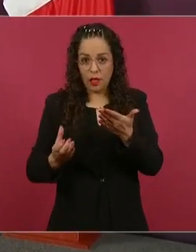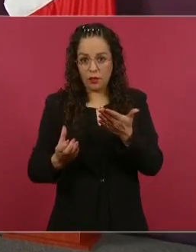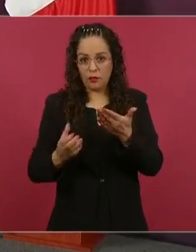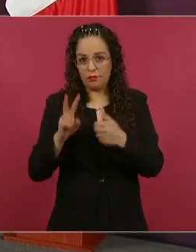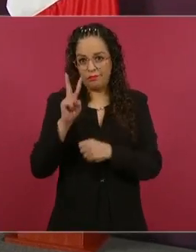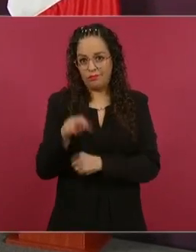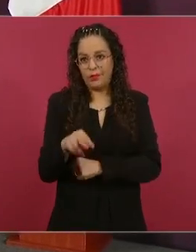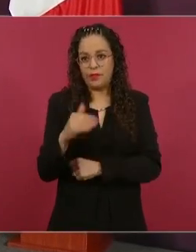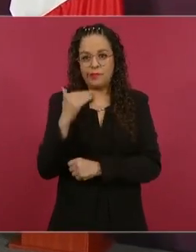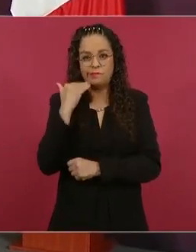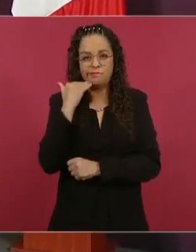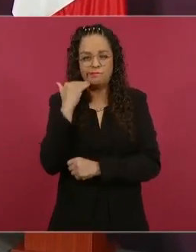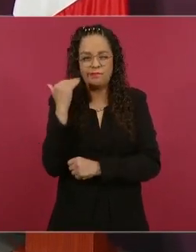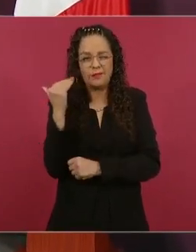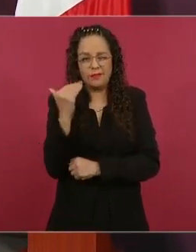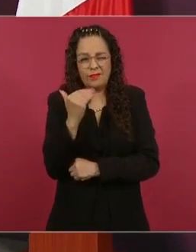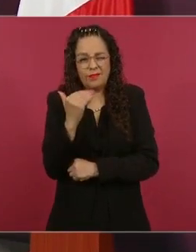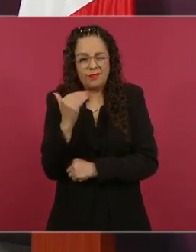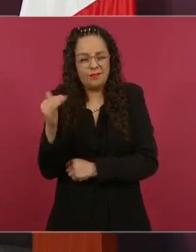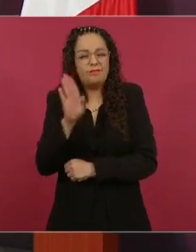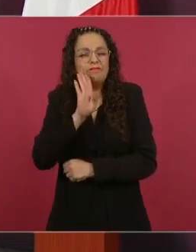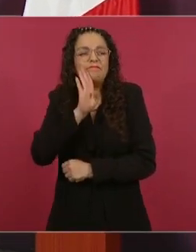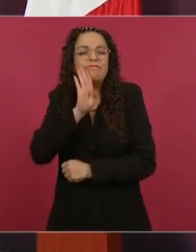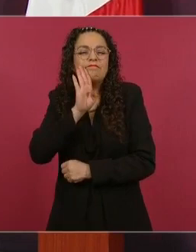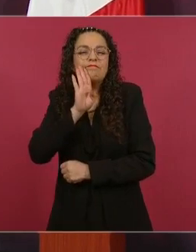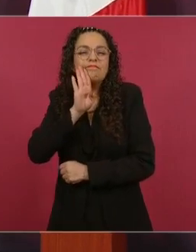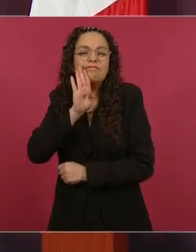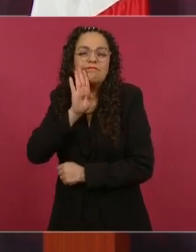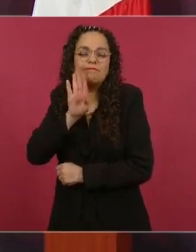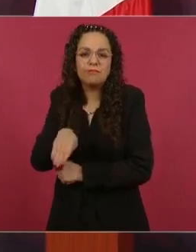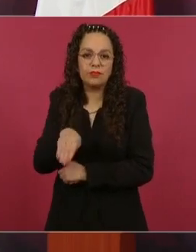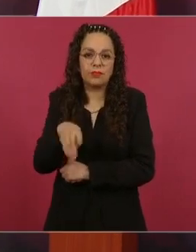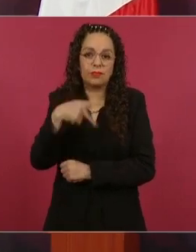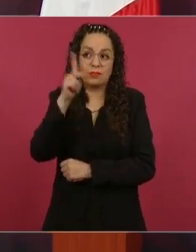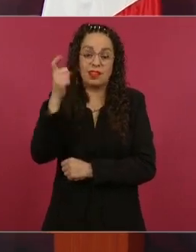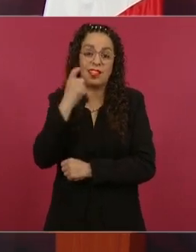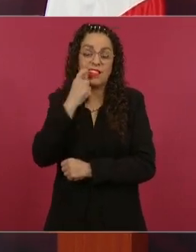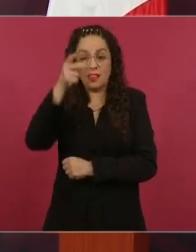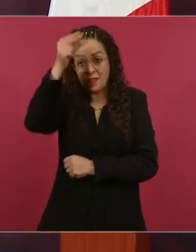contratos, pero son contratos legales.